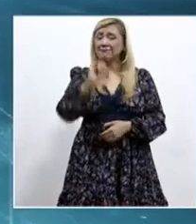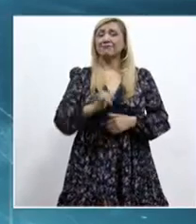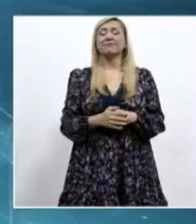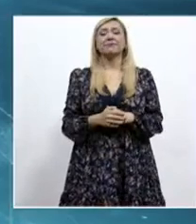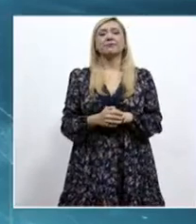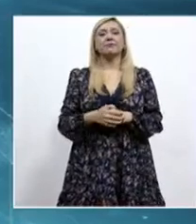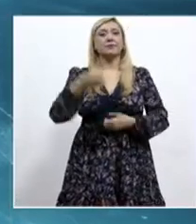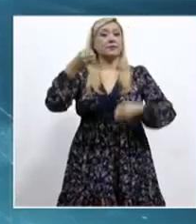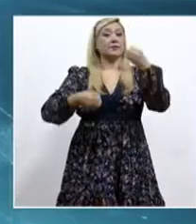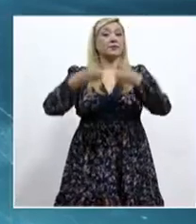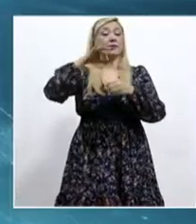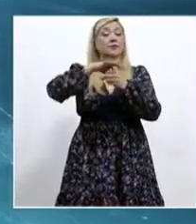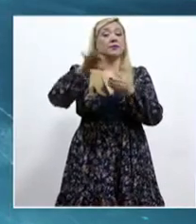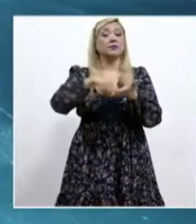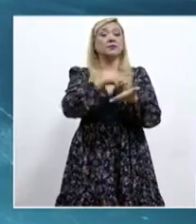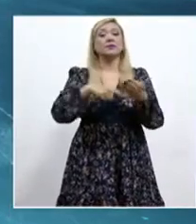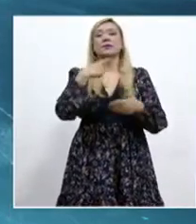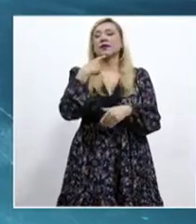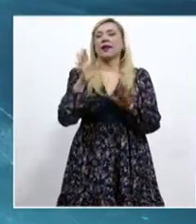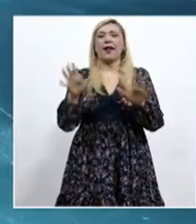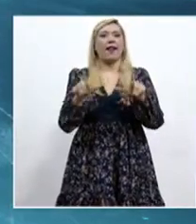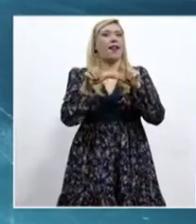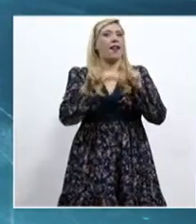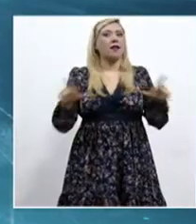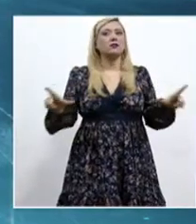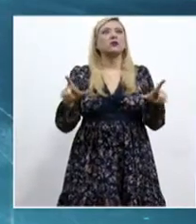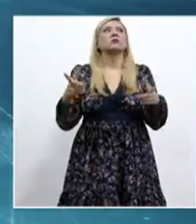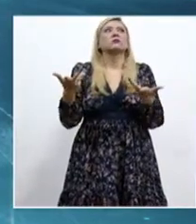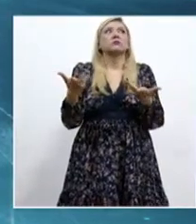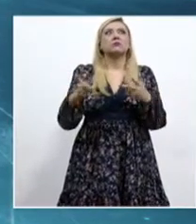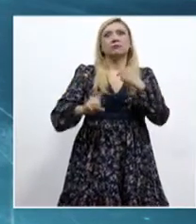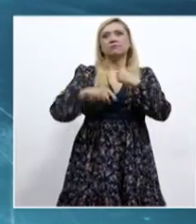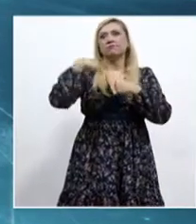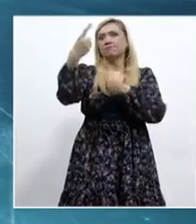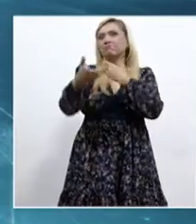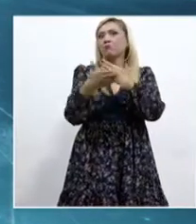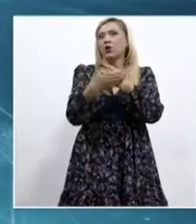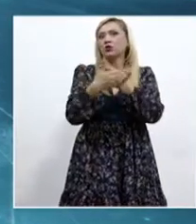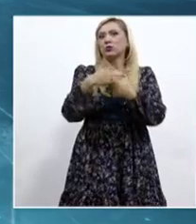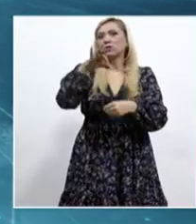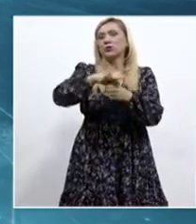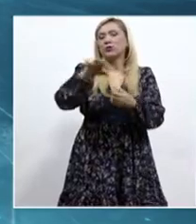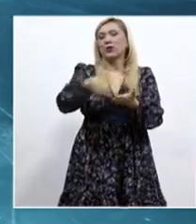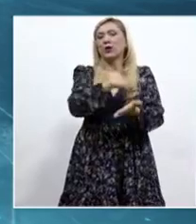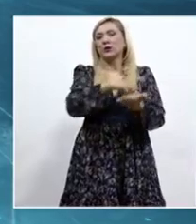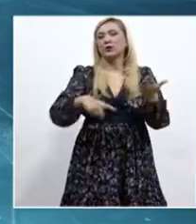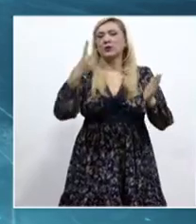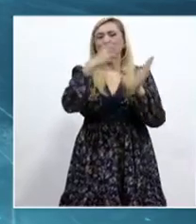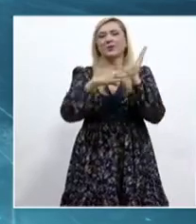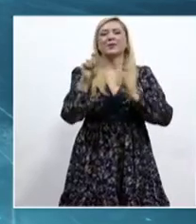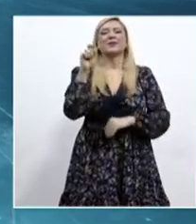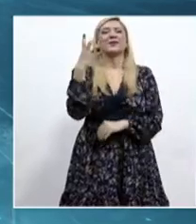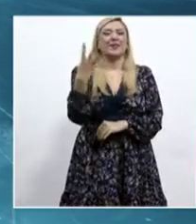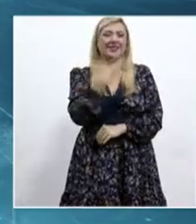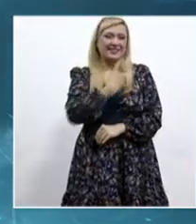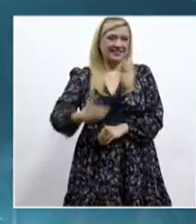El Tribunal Electoral se declara listo para enfrentar los retos de la elección presidencial de 2024.